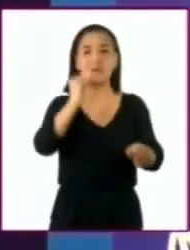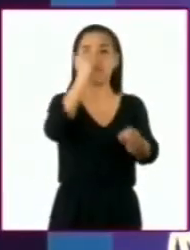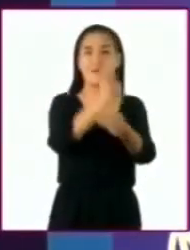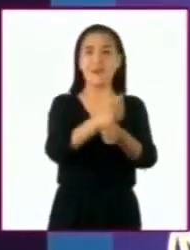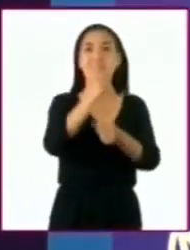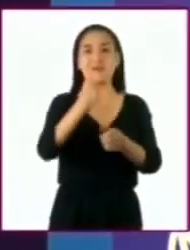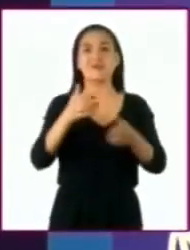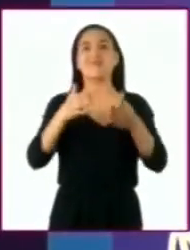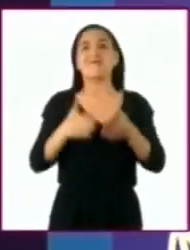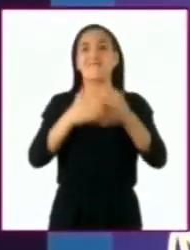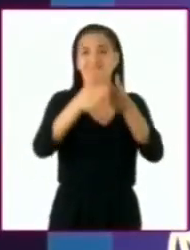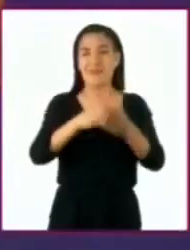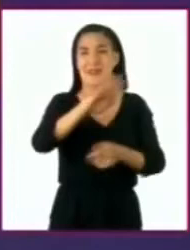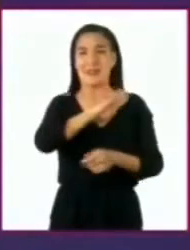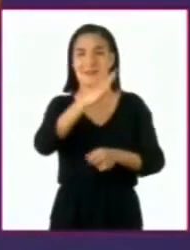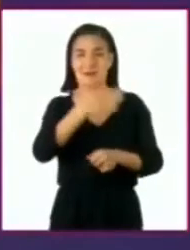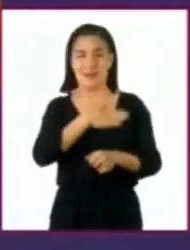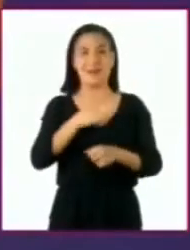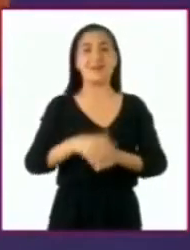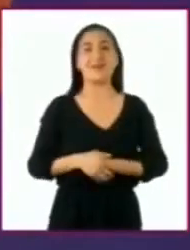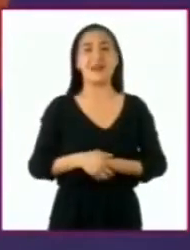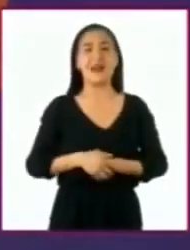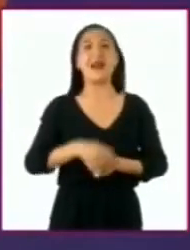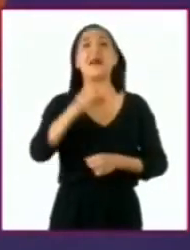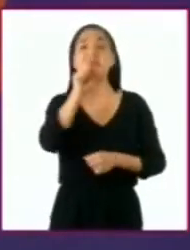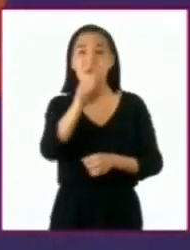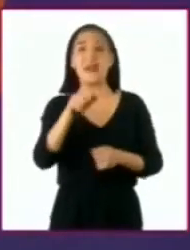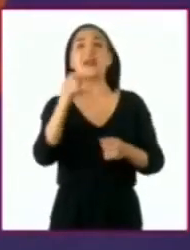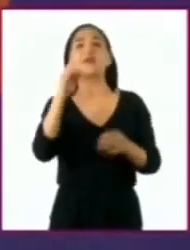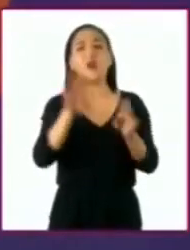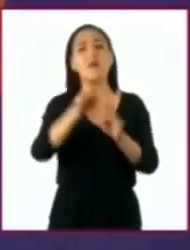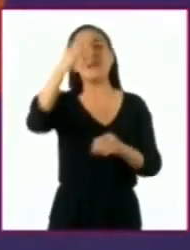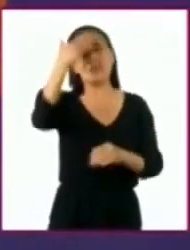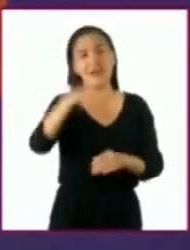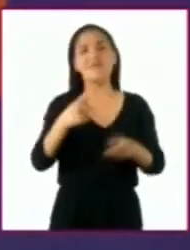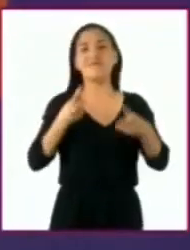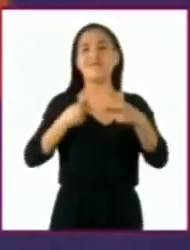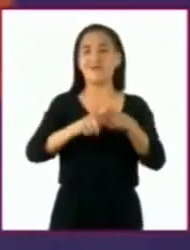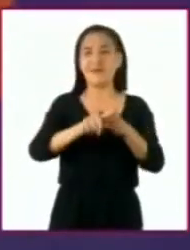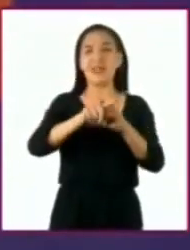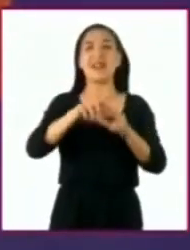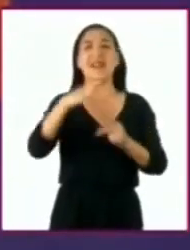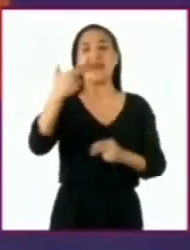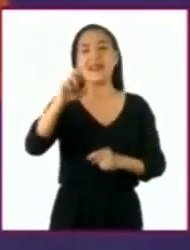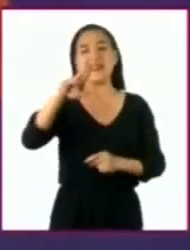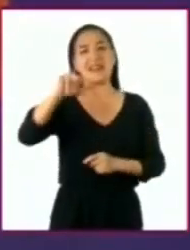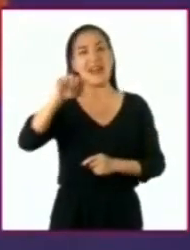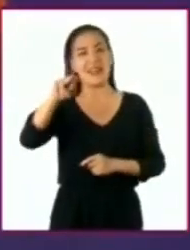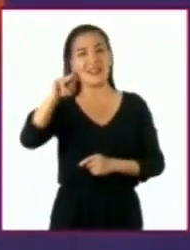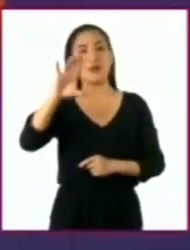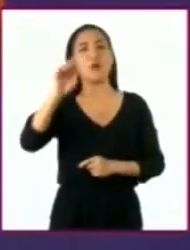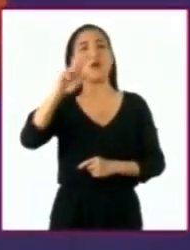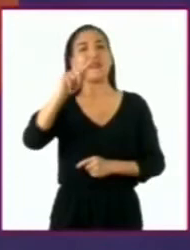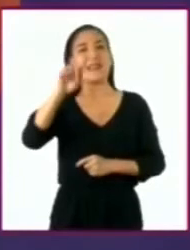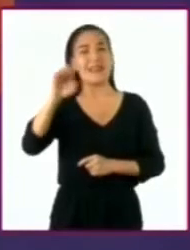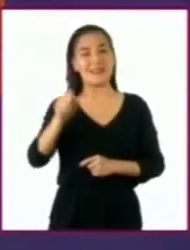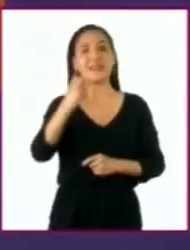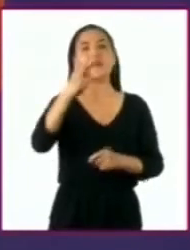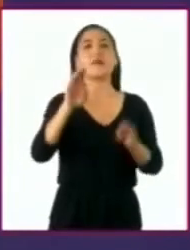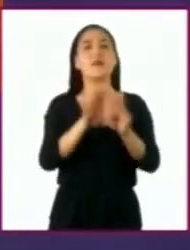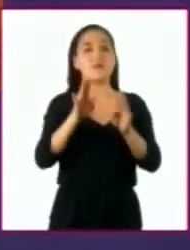conformación de Nueva España. Así, supieron que desde el inicio Hernán Cortés nombró a esta tierra Nueva España y